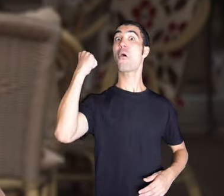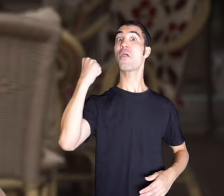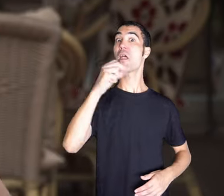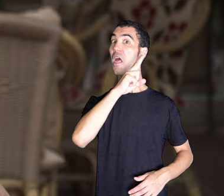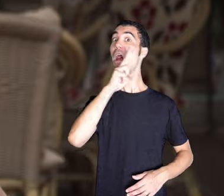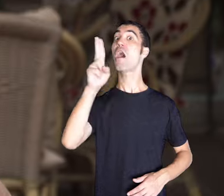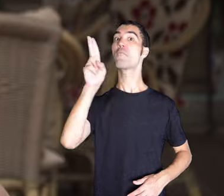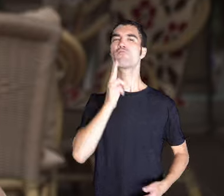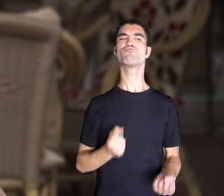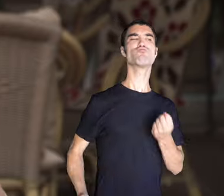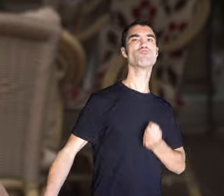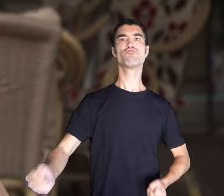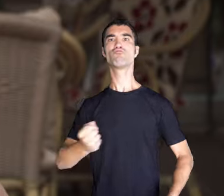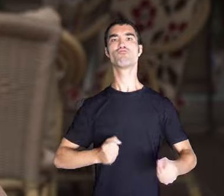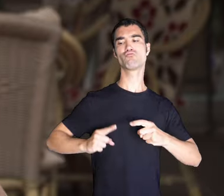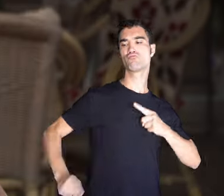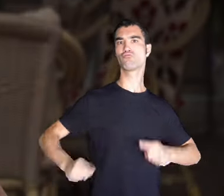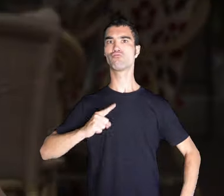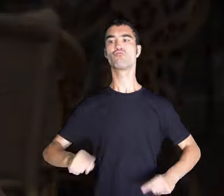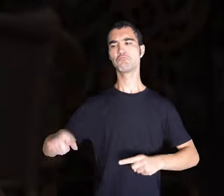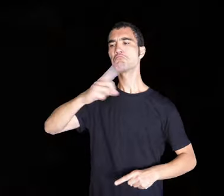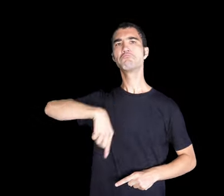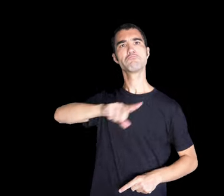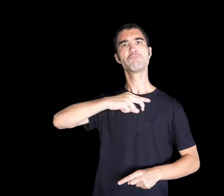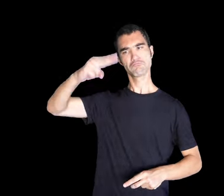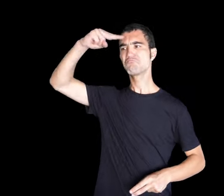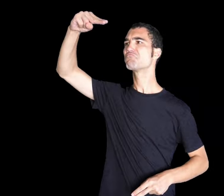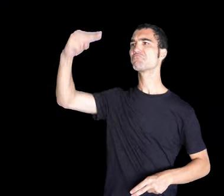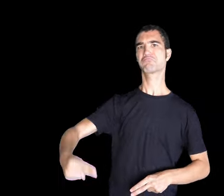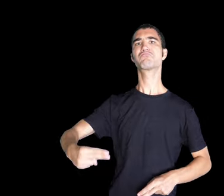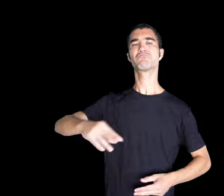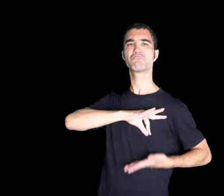por esto. Era una mujer admirable.